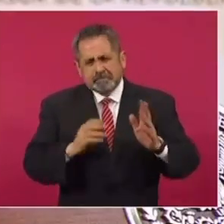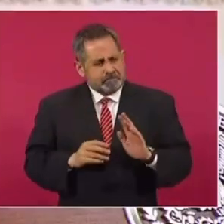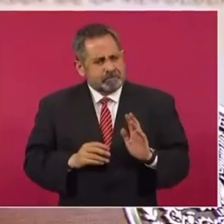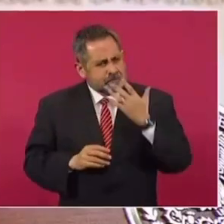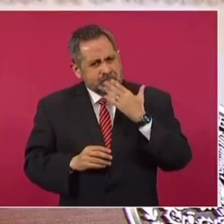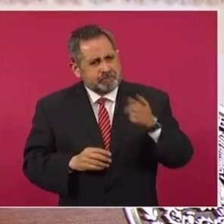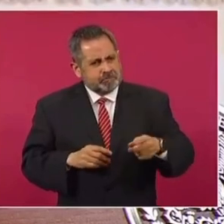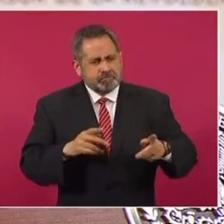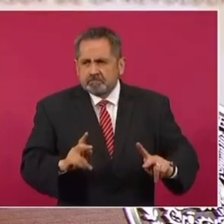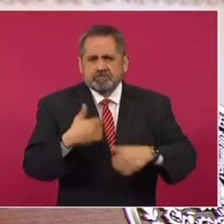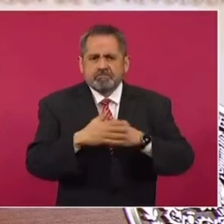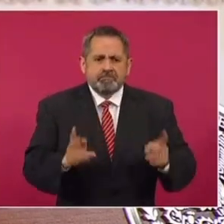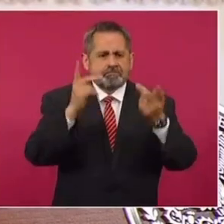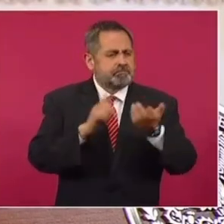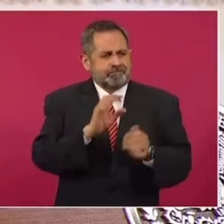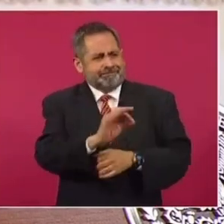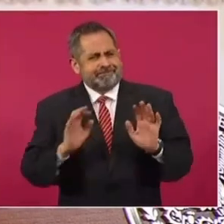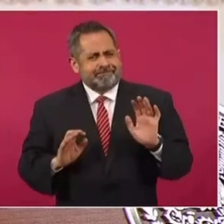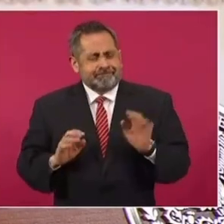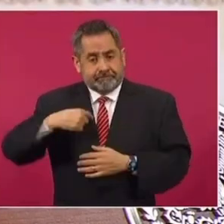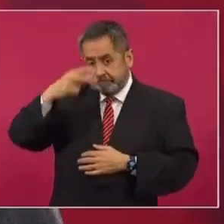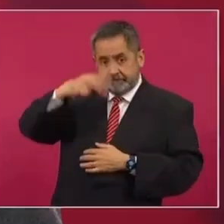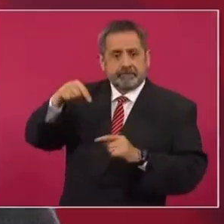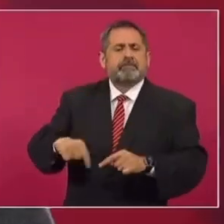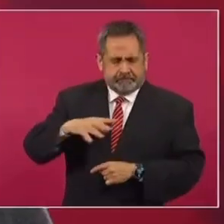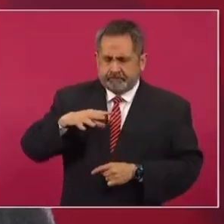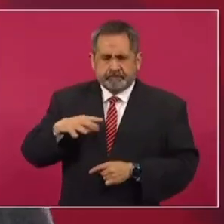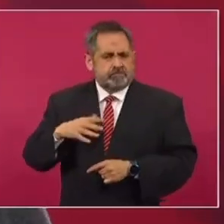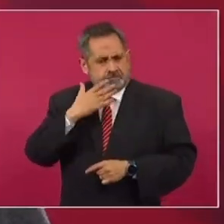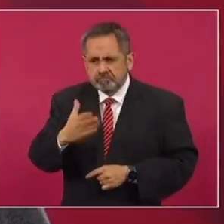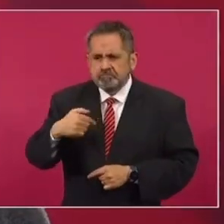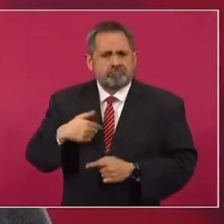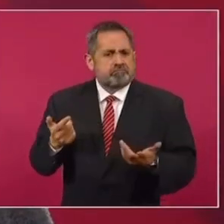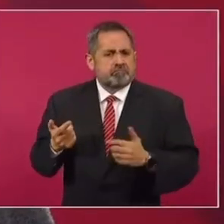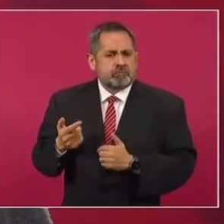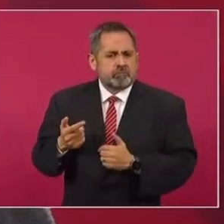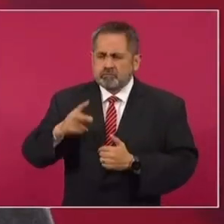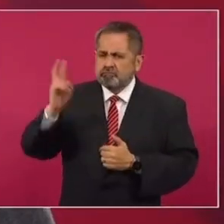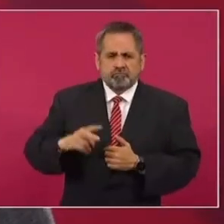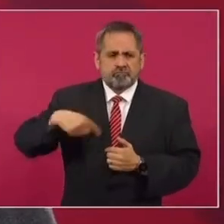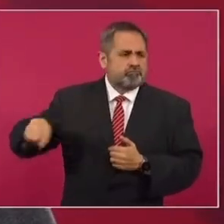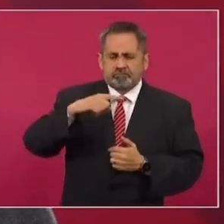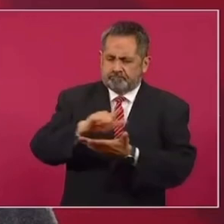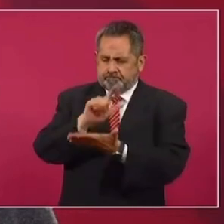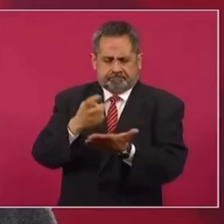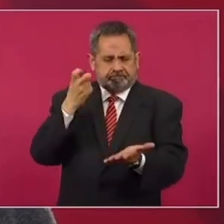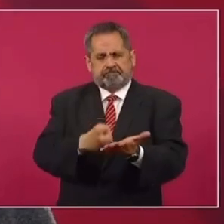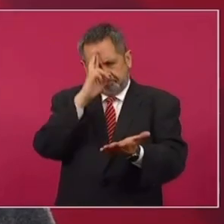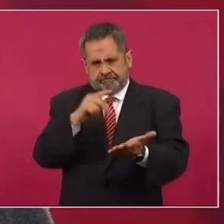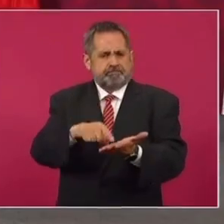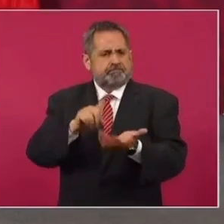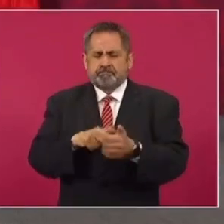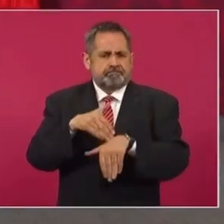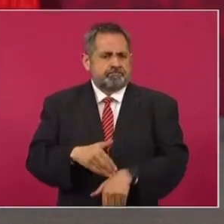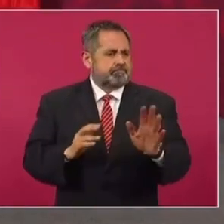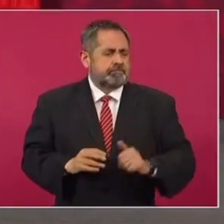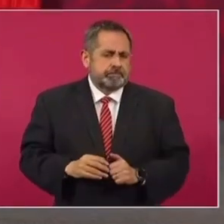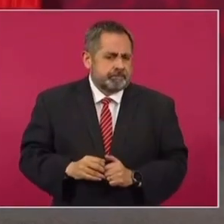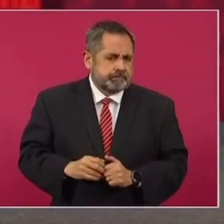llevarse a cabo esta operación y demostrarse que en México hay un auténtico Estado de Derecho y